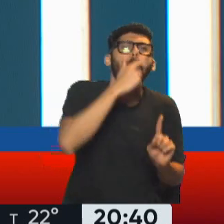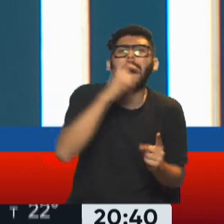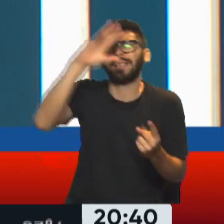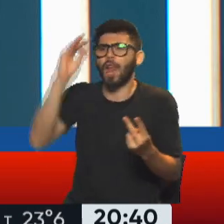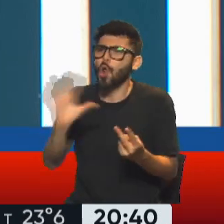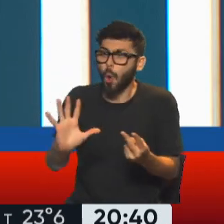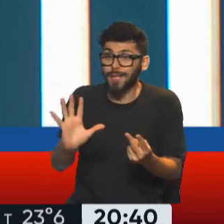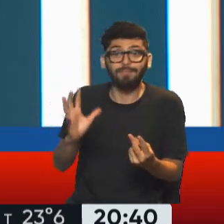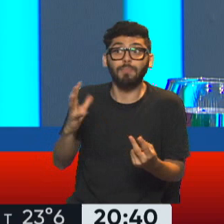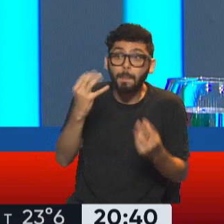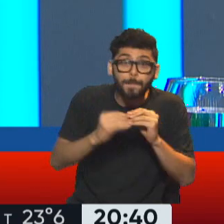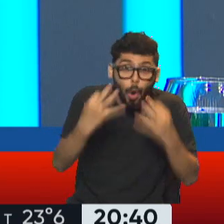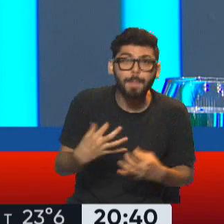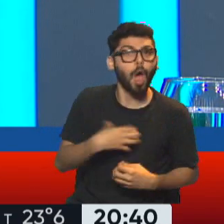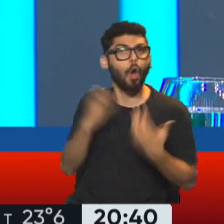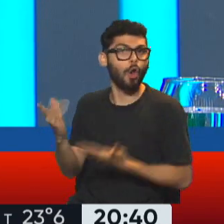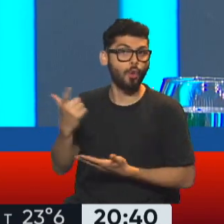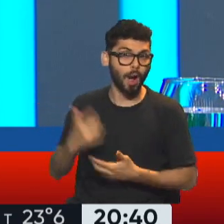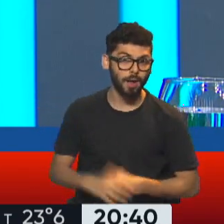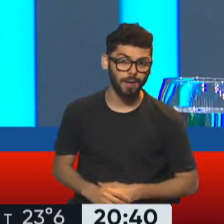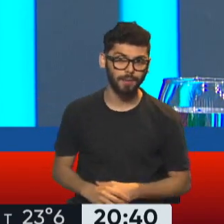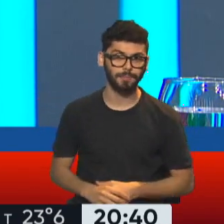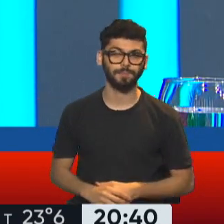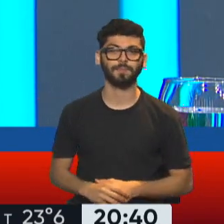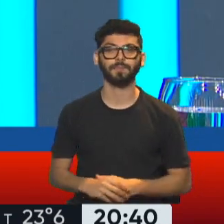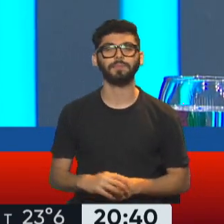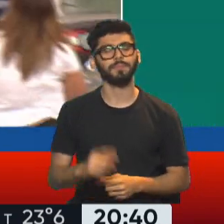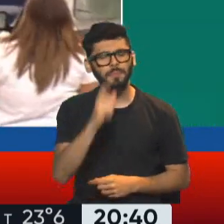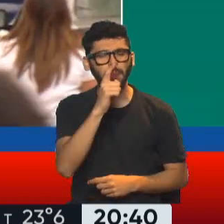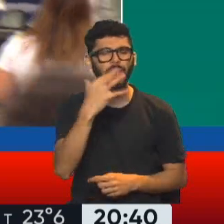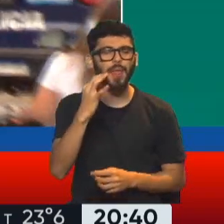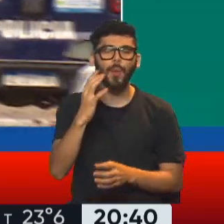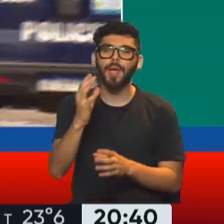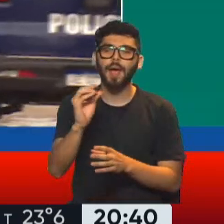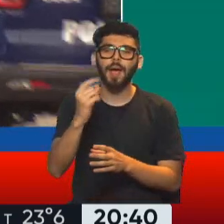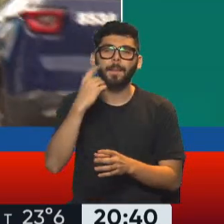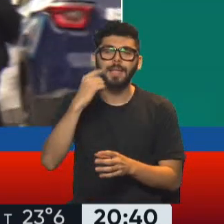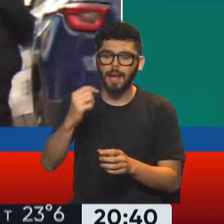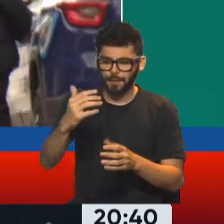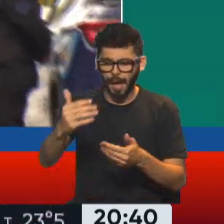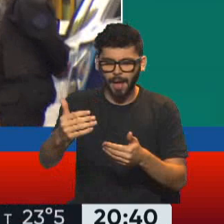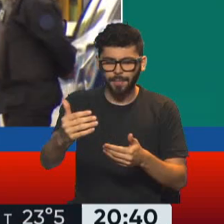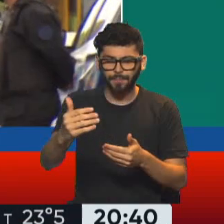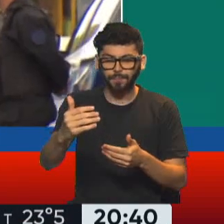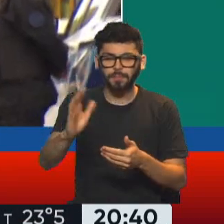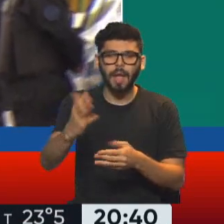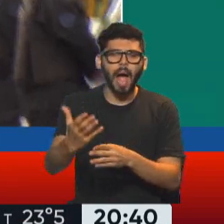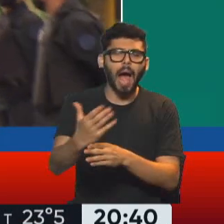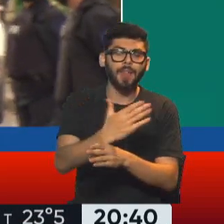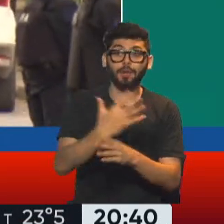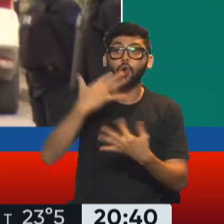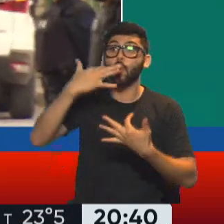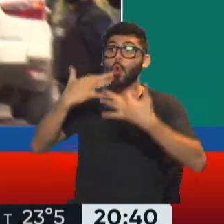sea. Carmen, ¿cómo ves? Sí, yo creo que por eso, que hay que ir un paso atrás. ¿Cómo llegamos a este punto? Digo, ¿cómo se llega a la politización de